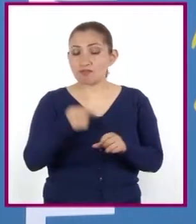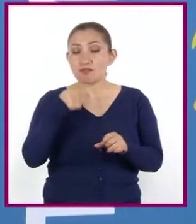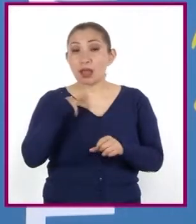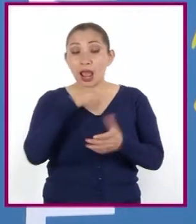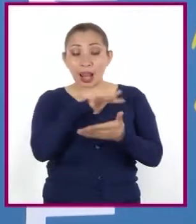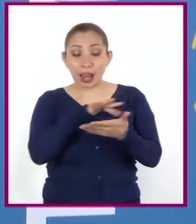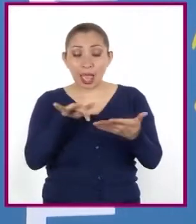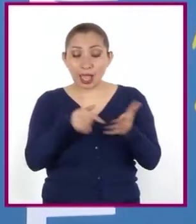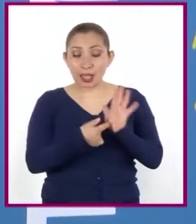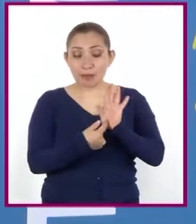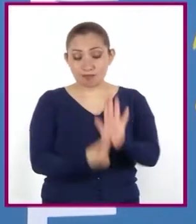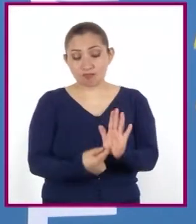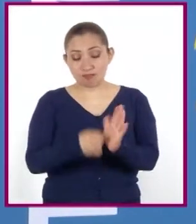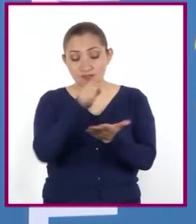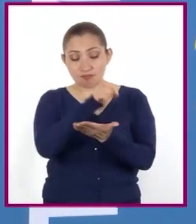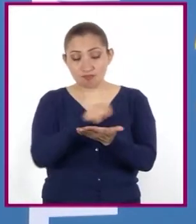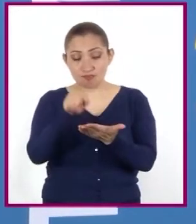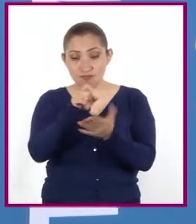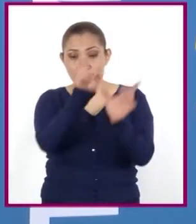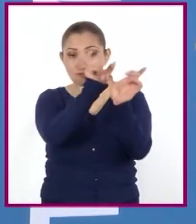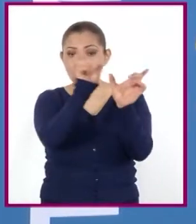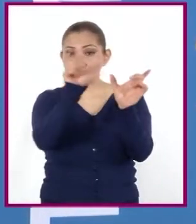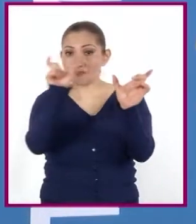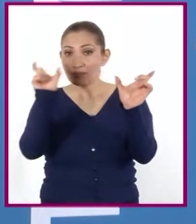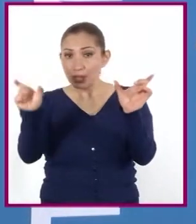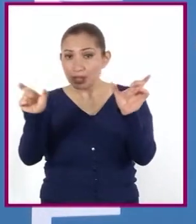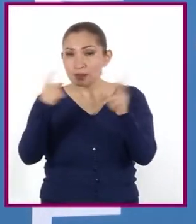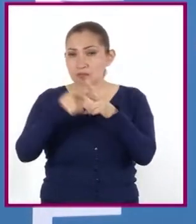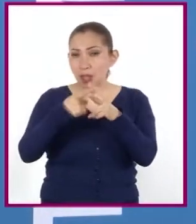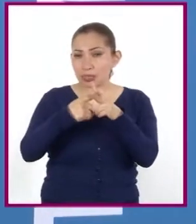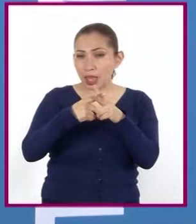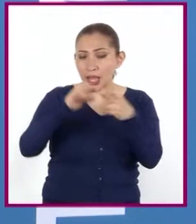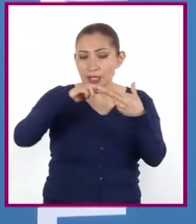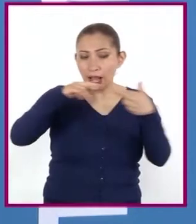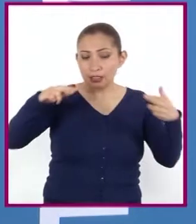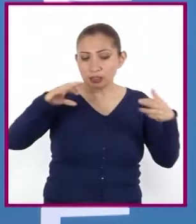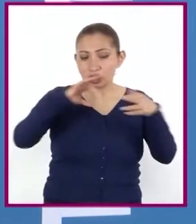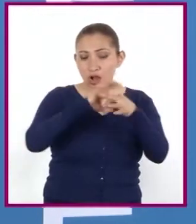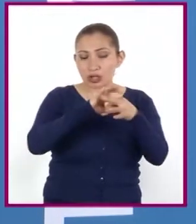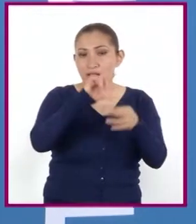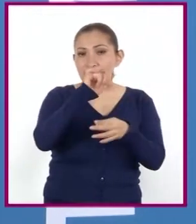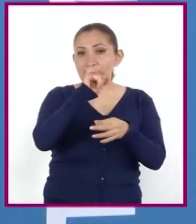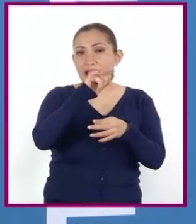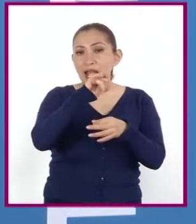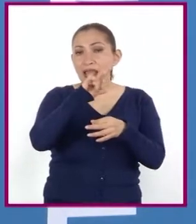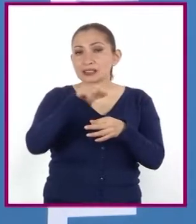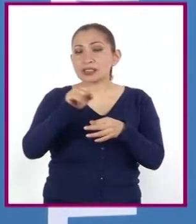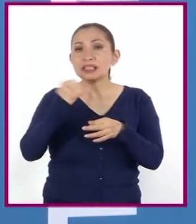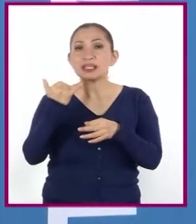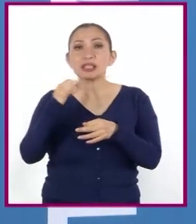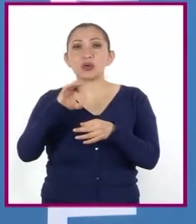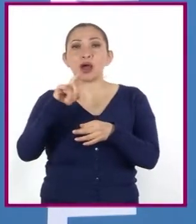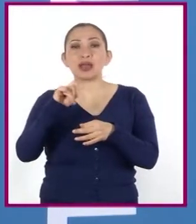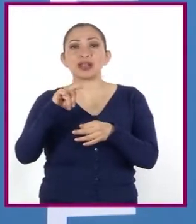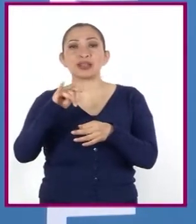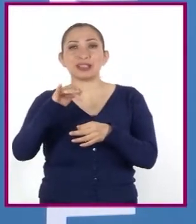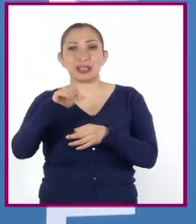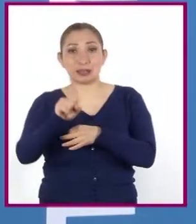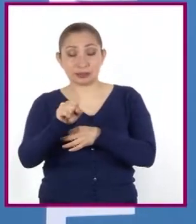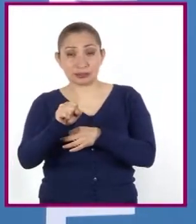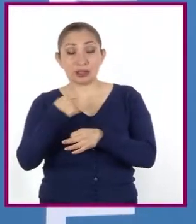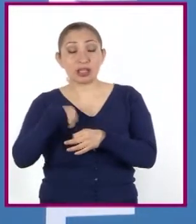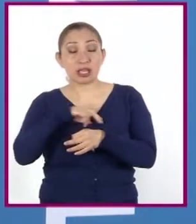Lee y representa gráfica y algebraicamente relaciones lineales y cuadráticas. Y trabajaremos